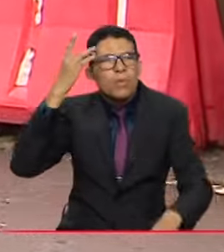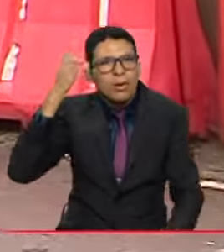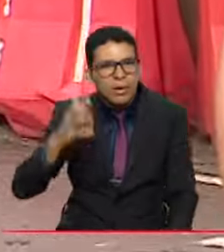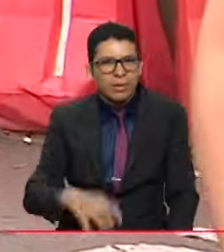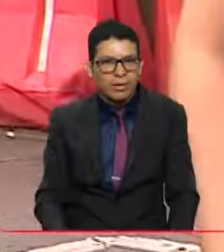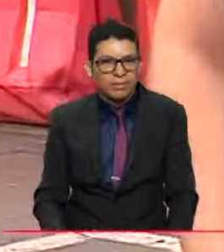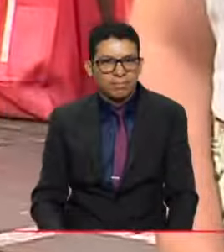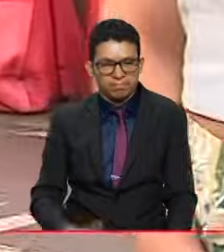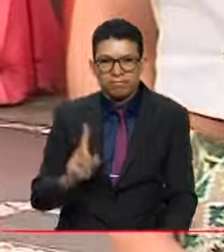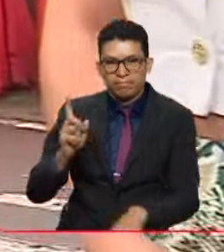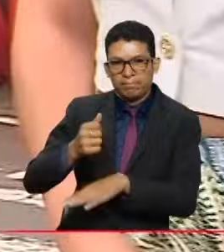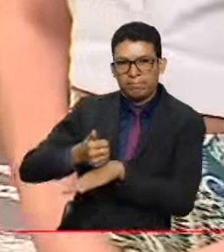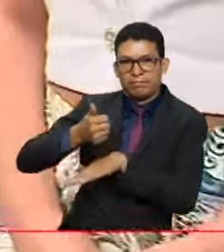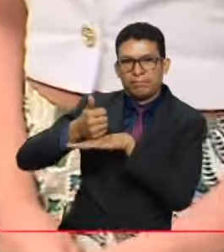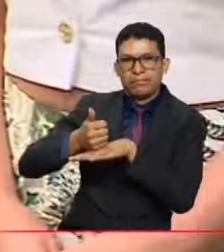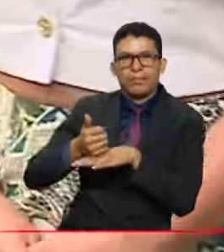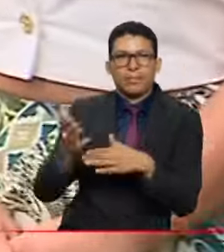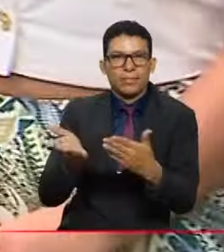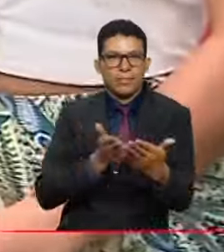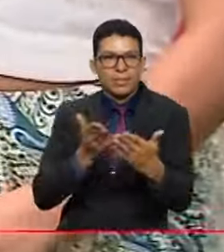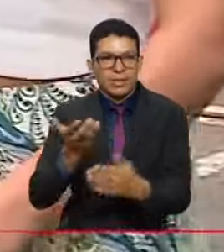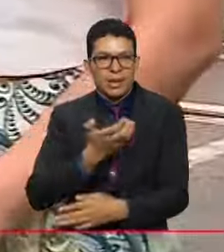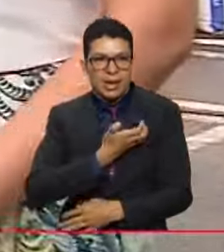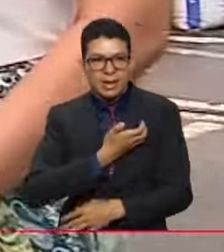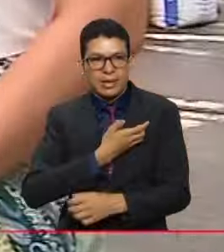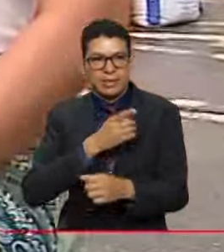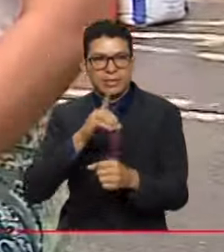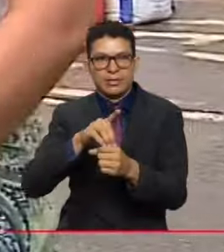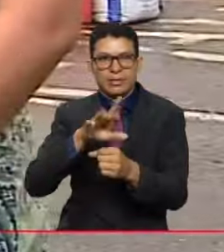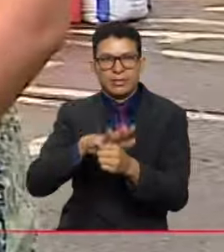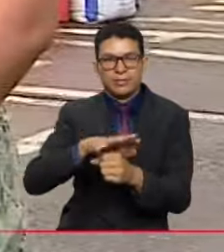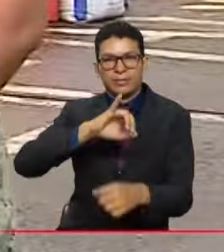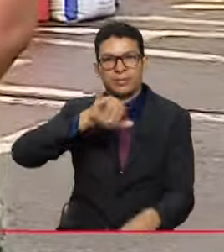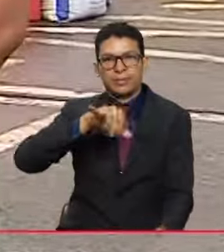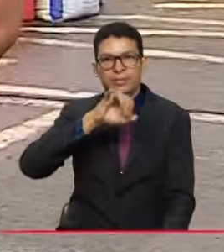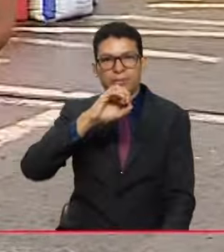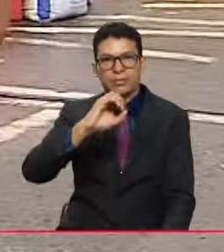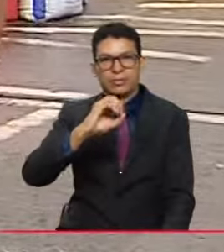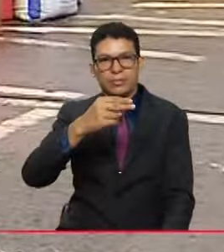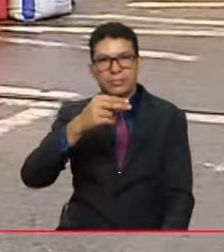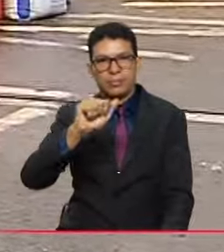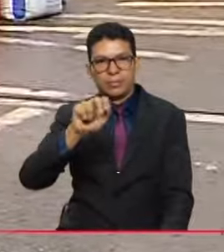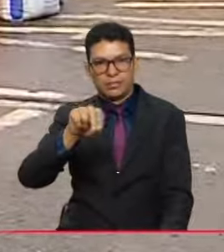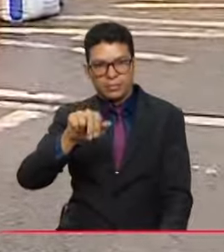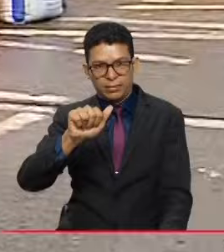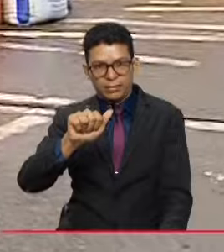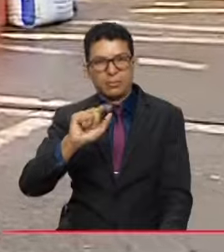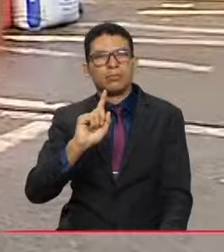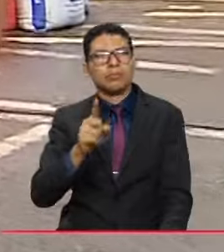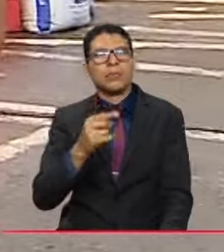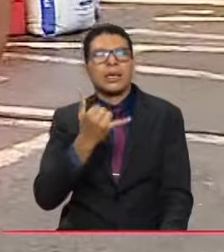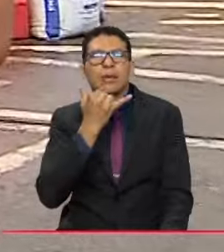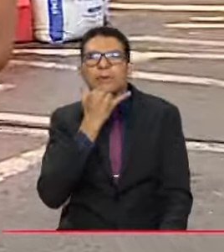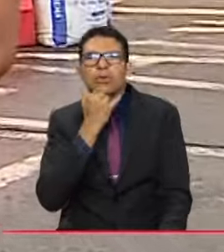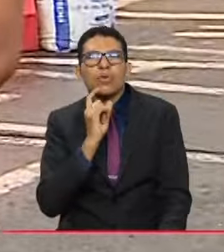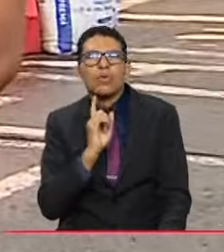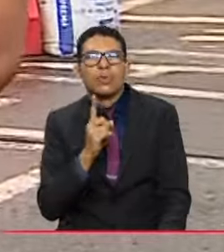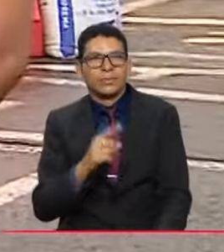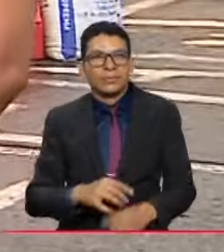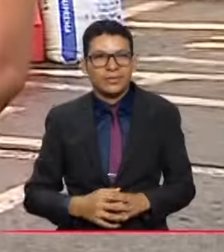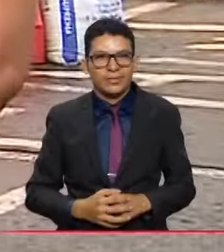la directora de Bienes y Servicios de la Alcaldía Distrital, Johanna Certucho. Bienvenida a Telepacífico Noticias. ¿A qué se debe el